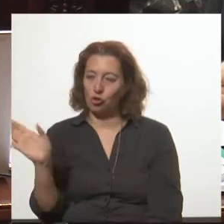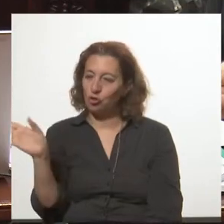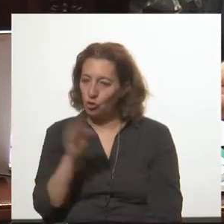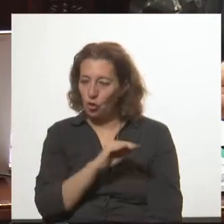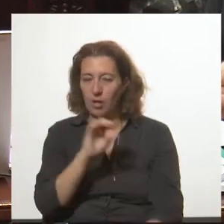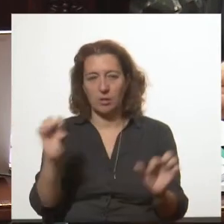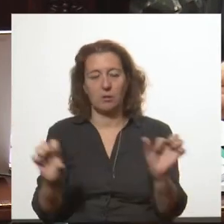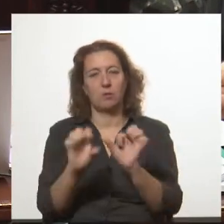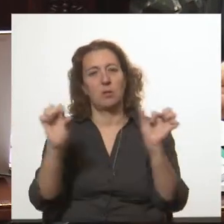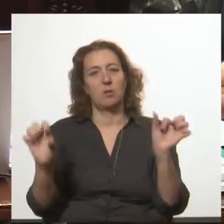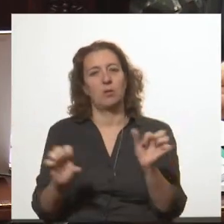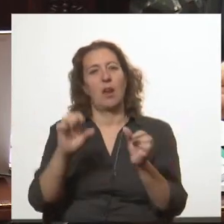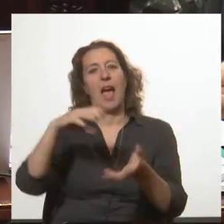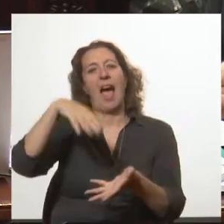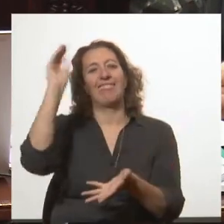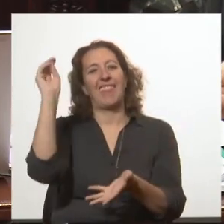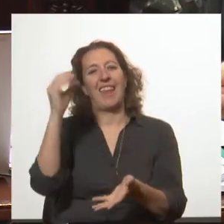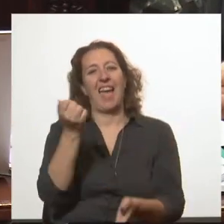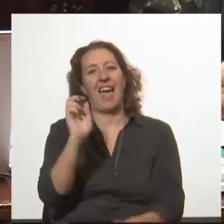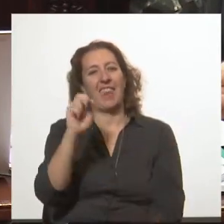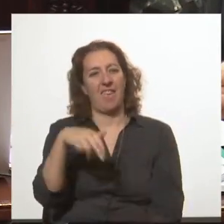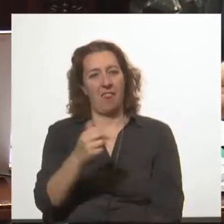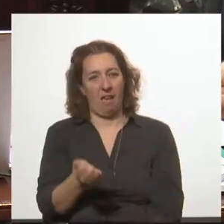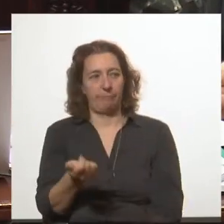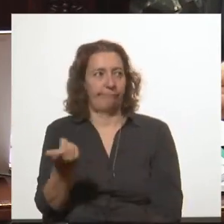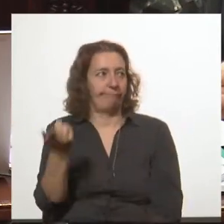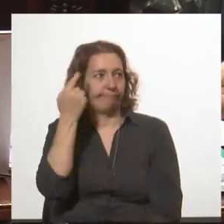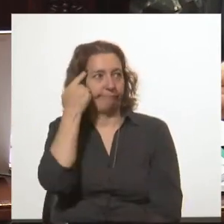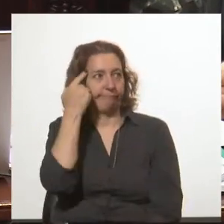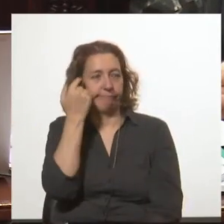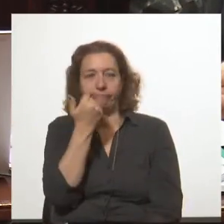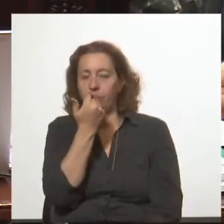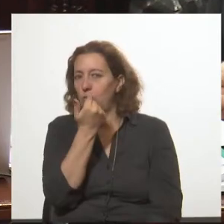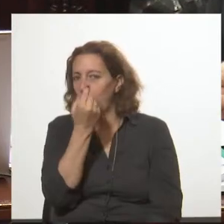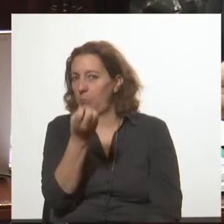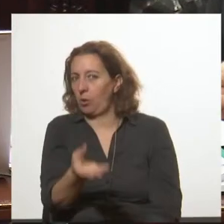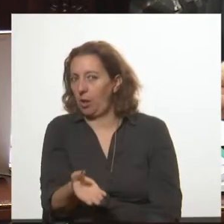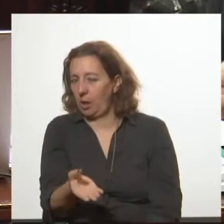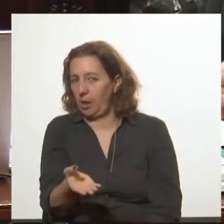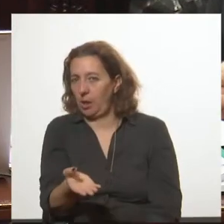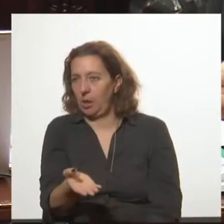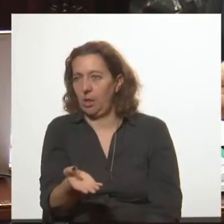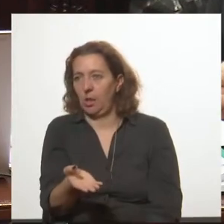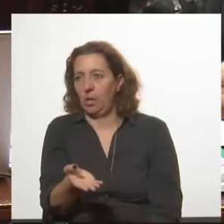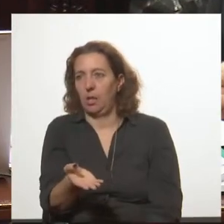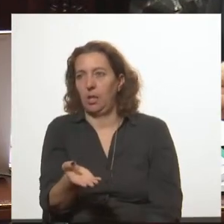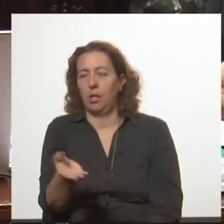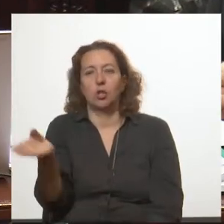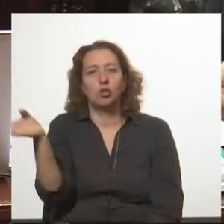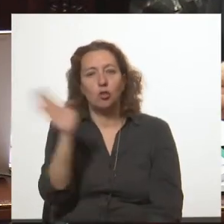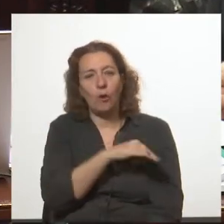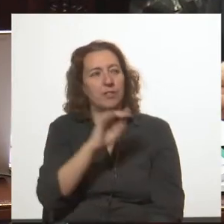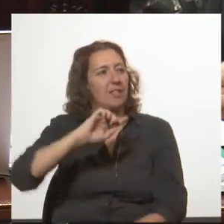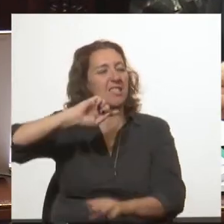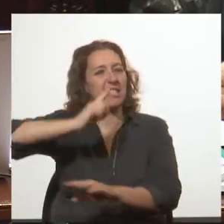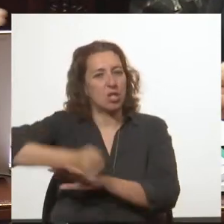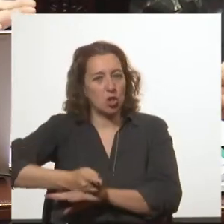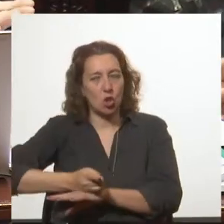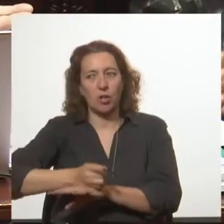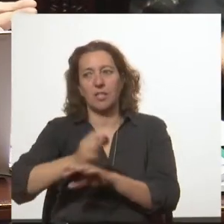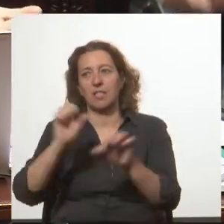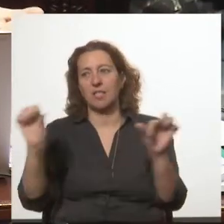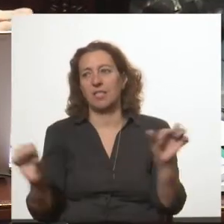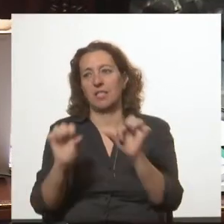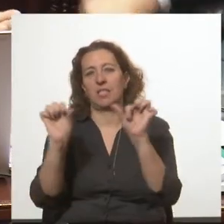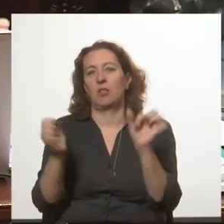delantera arena pensando no sé por qué razón que todas esas decisiones que se habían